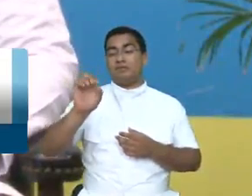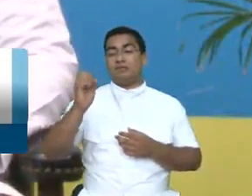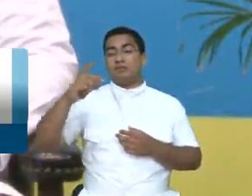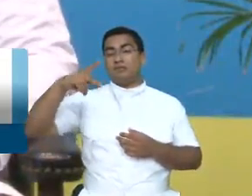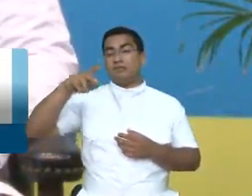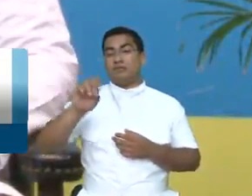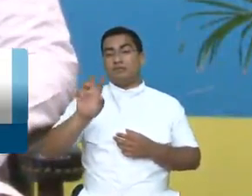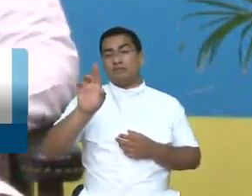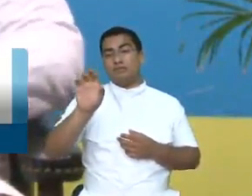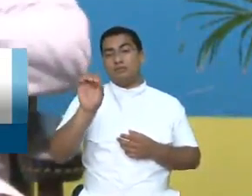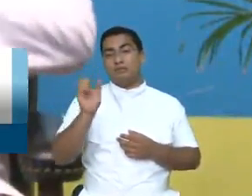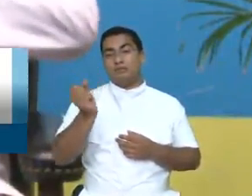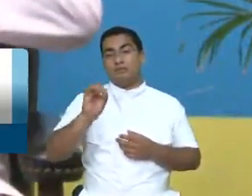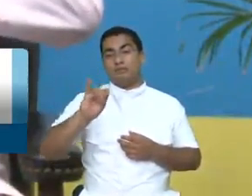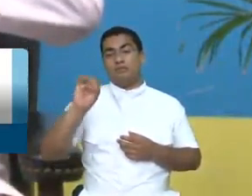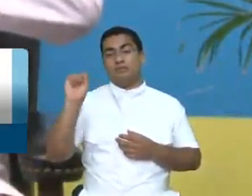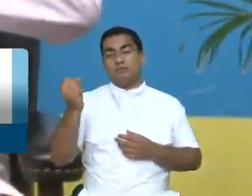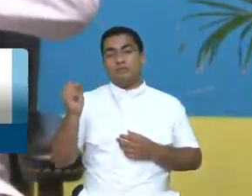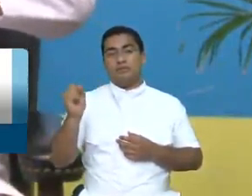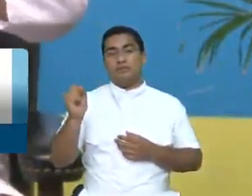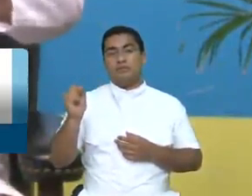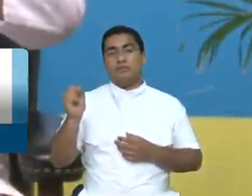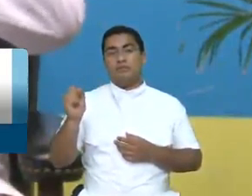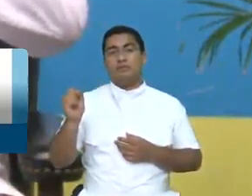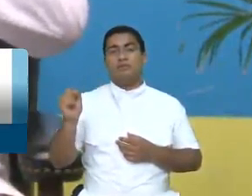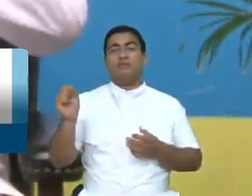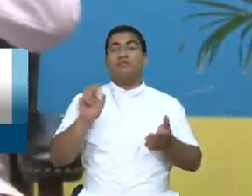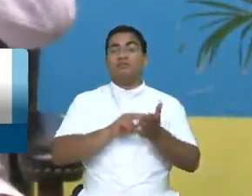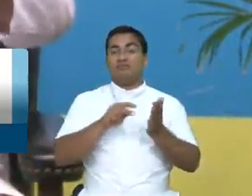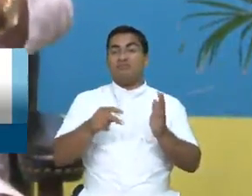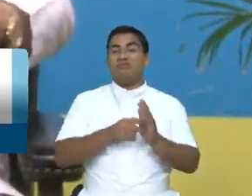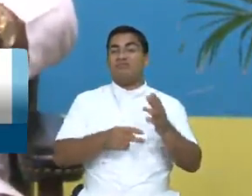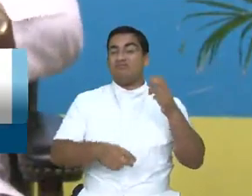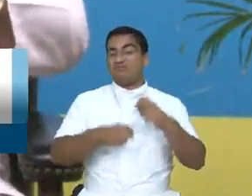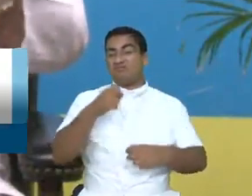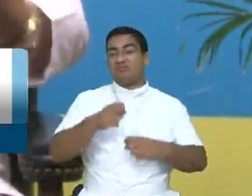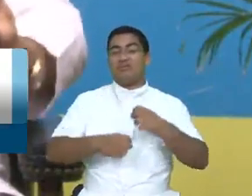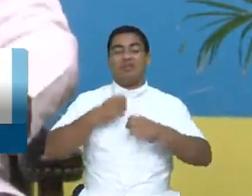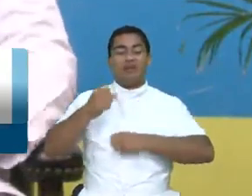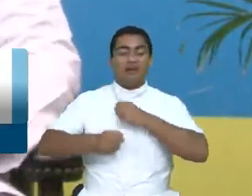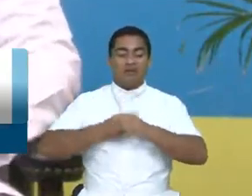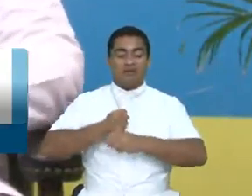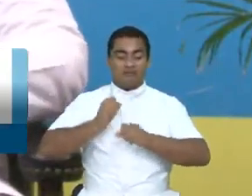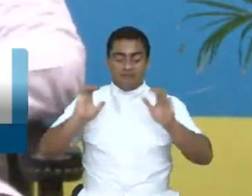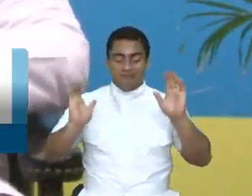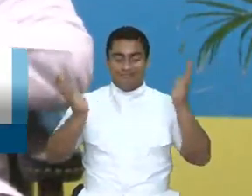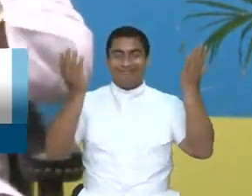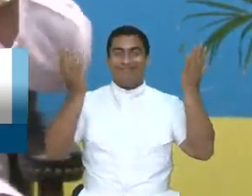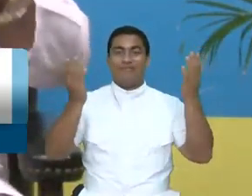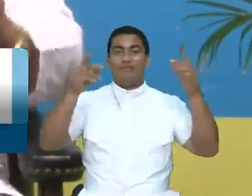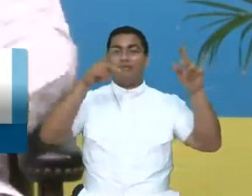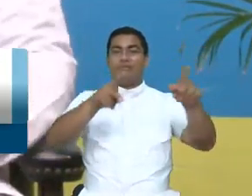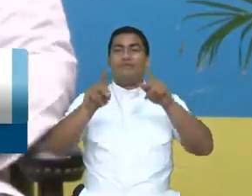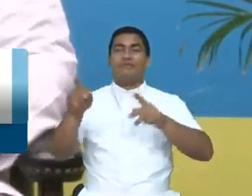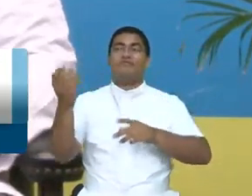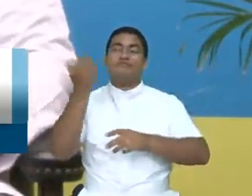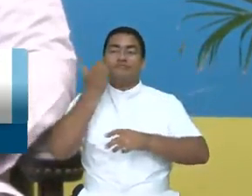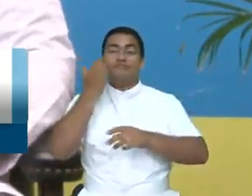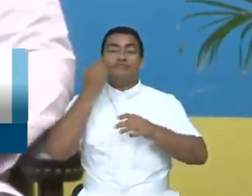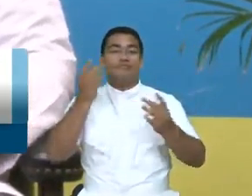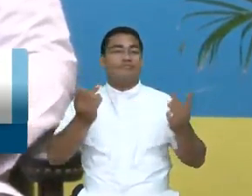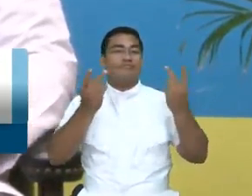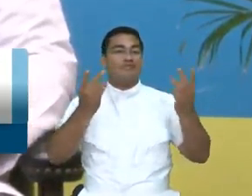ha visto un cambio en demográfico con respecto a la edad. La gente vive más, pero entre más vive, más enfermedades crónicas. Sí, verdad,